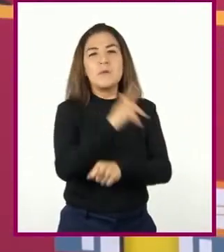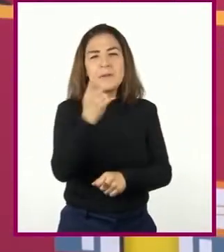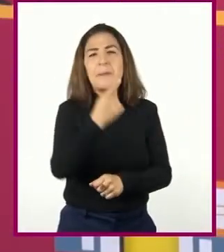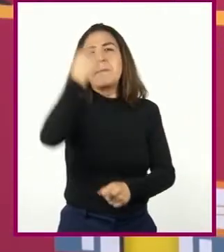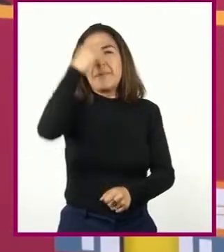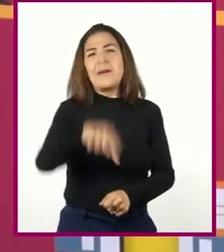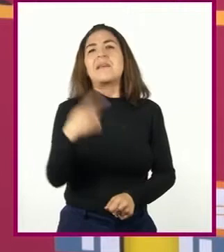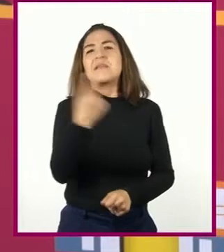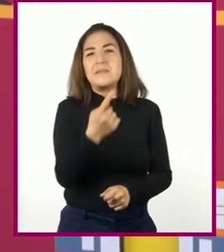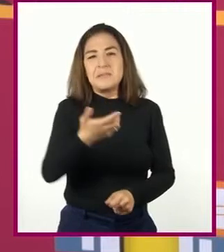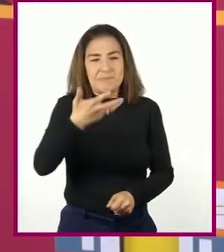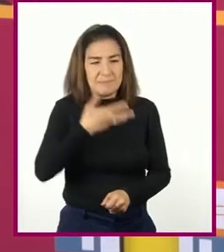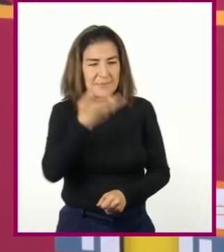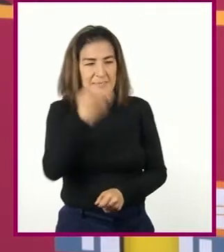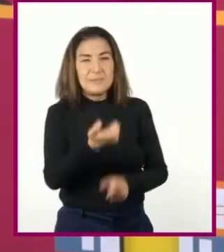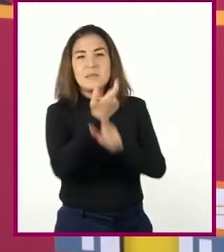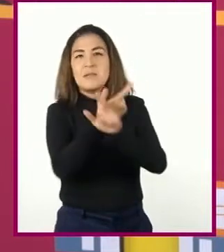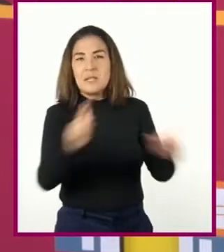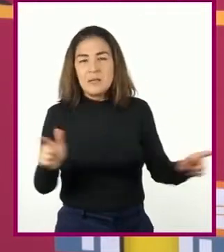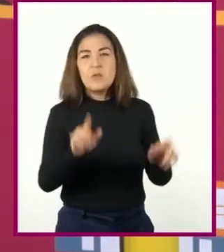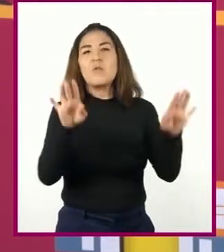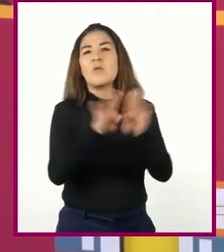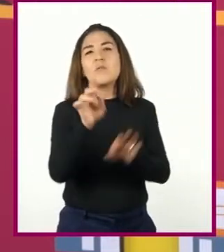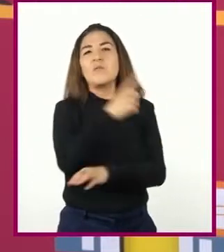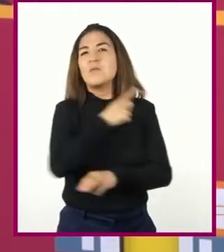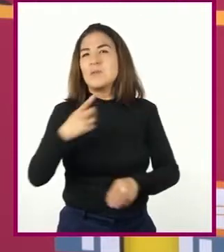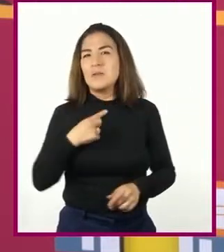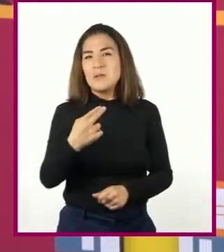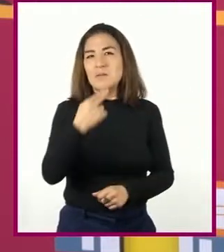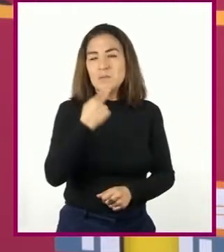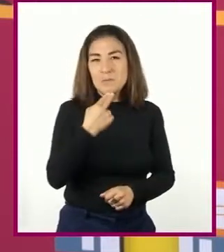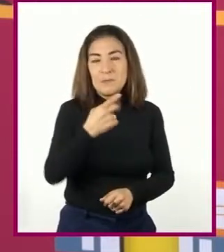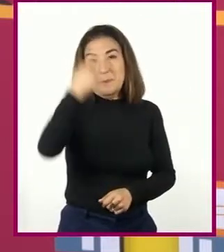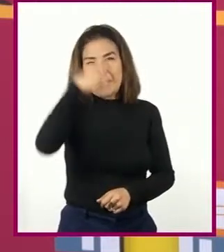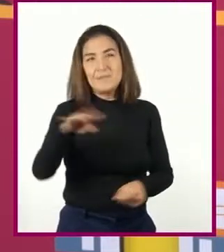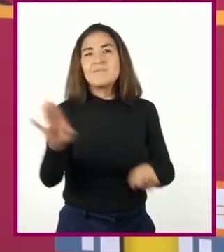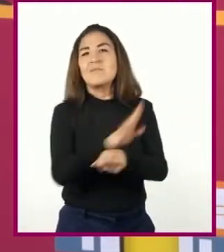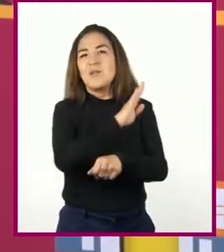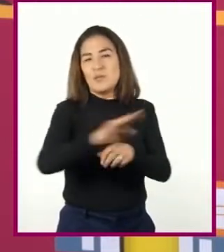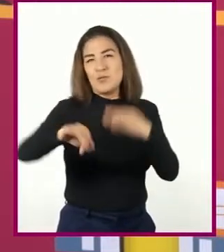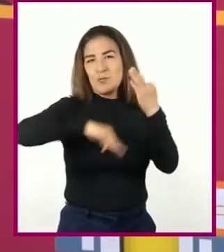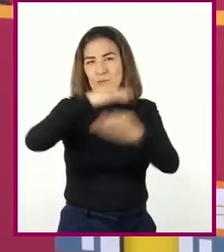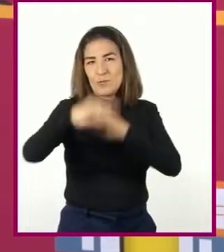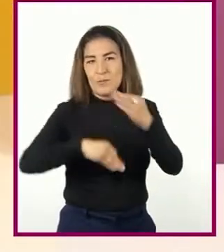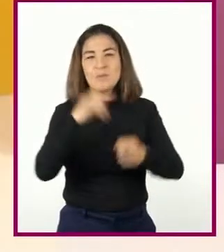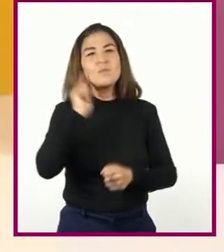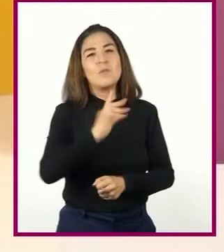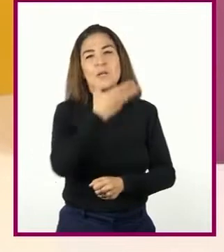para qué tenemos esa libertad y cómo debemos utilizarla para beneficio de todas y todos.